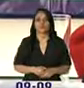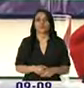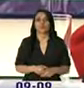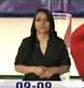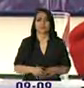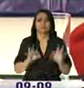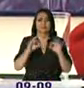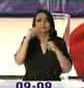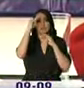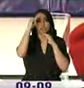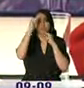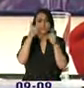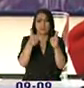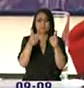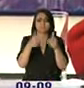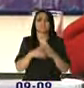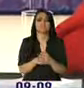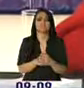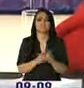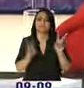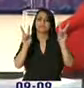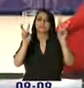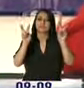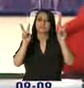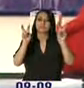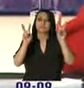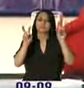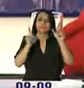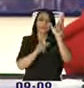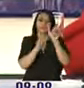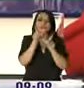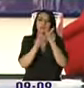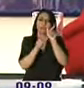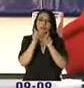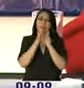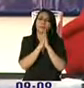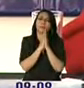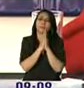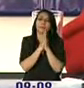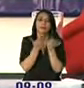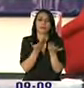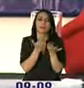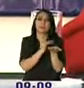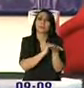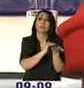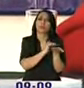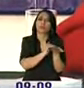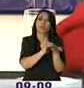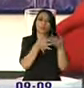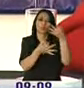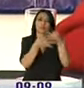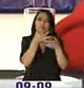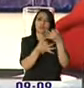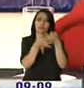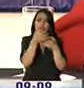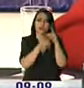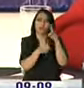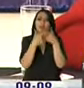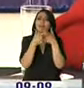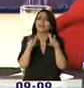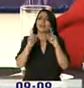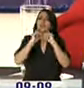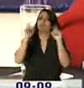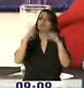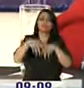noticias con respecto a lo que se considera juicios contra la libertad de expresión, contra